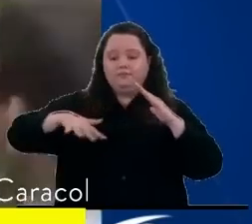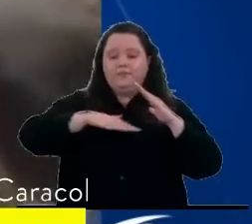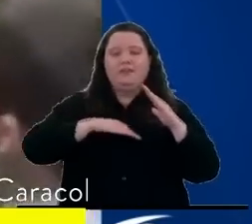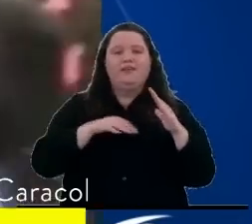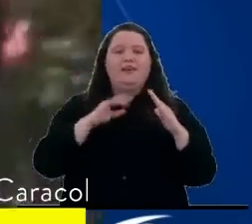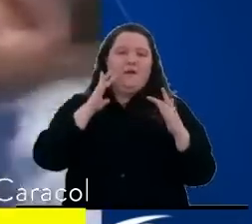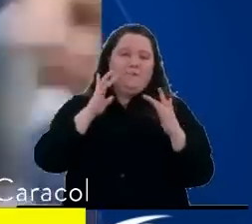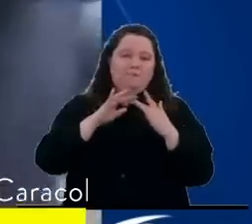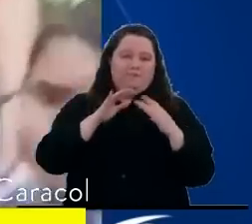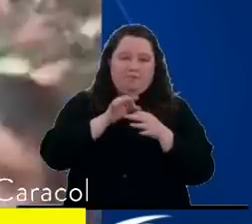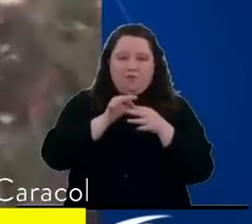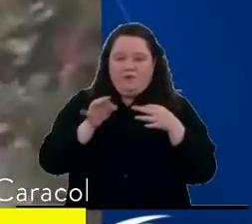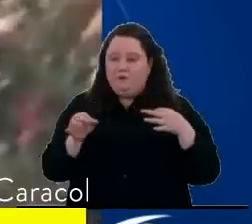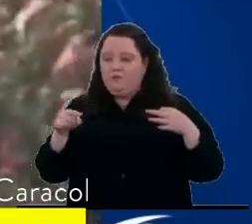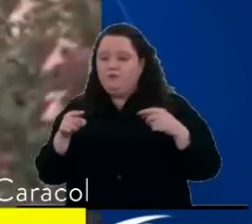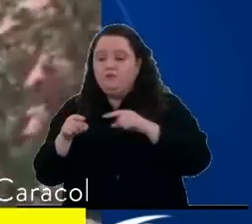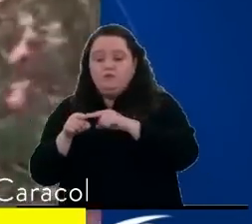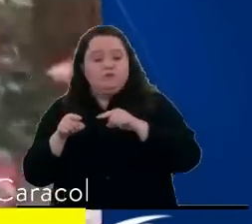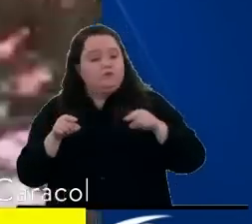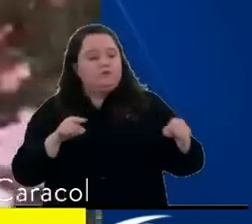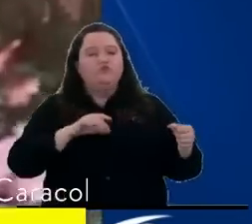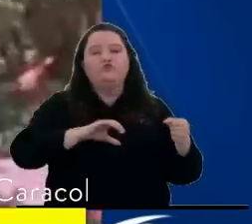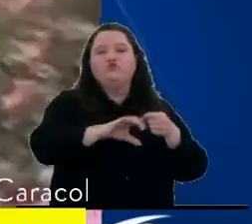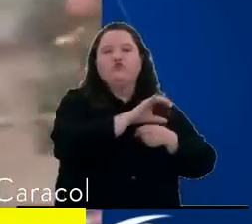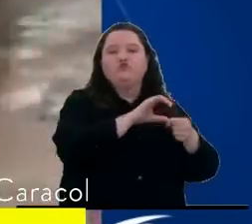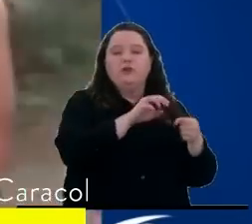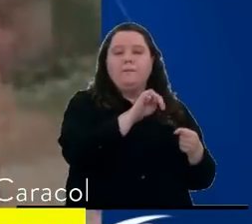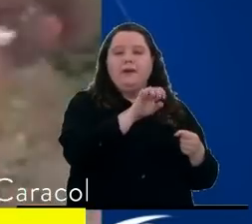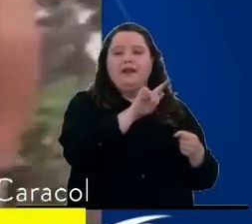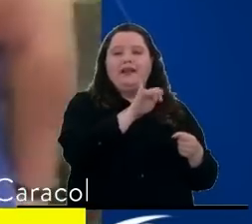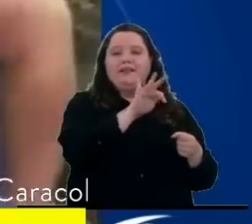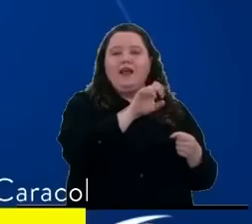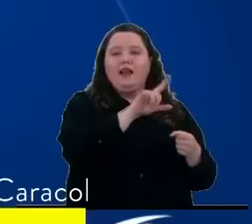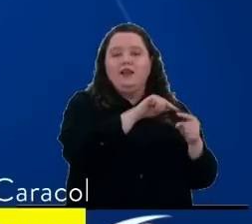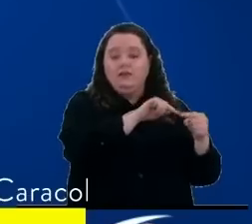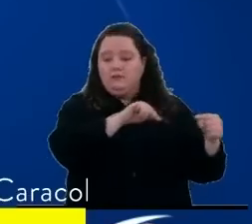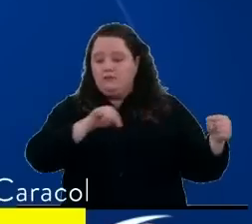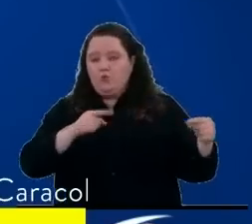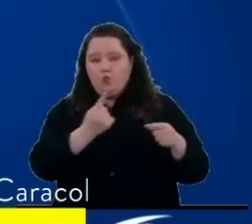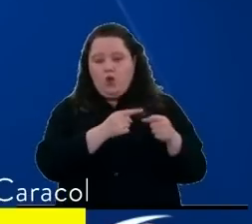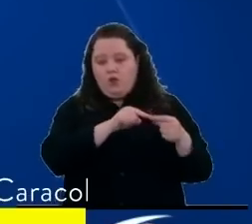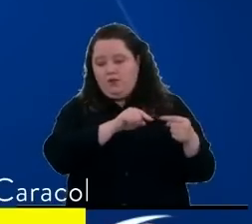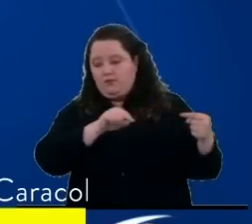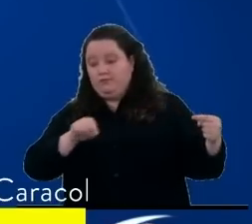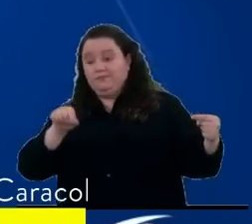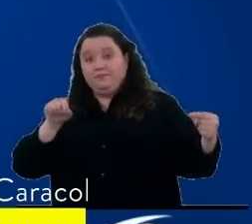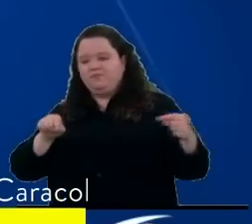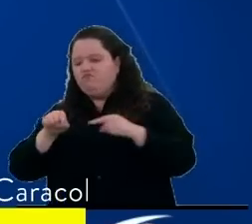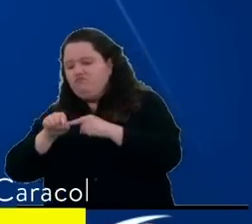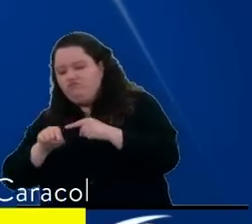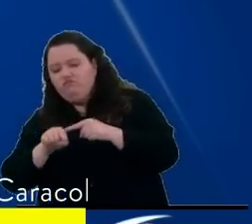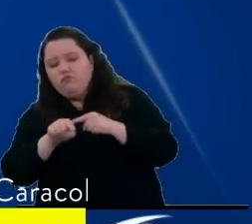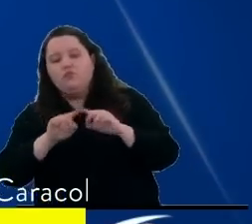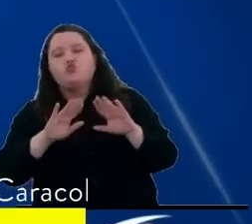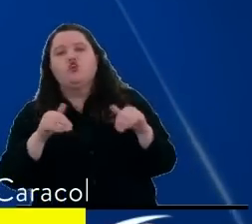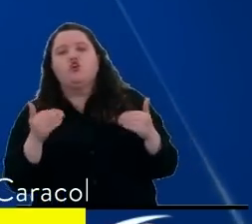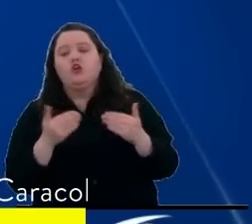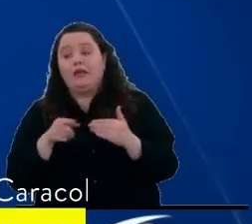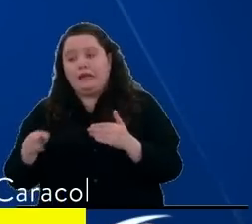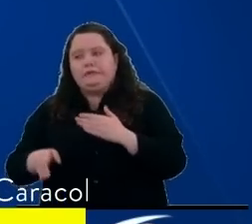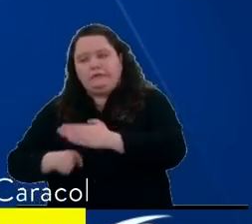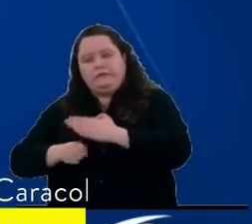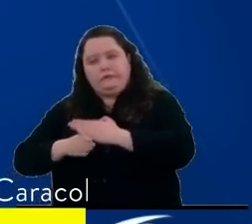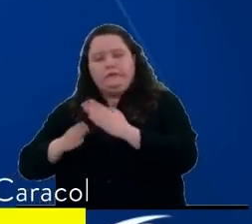Unión Baja, a una hora del casco urbano de Marquetalia. Su propósito, llegar a la escuela para que Edwin pueda